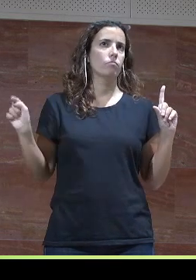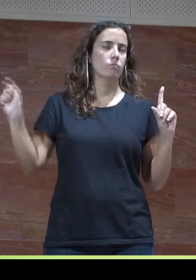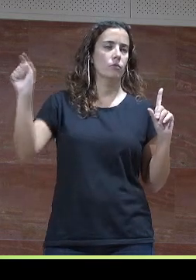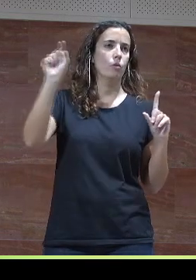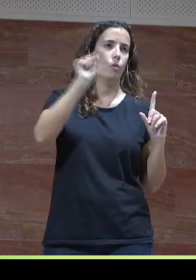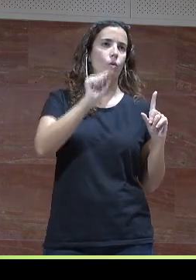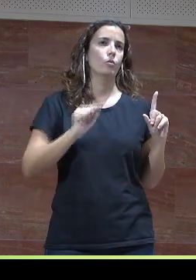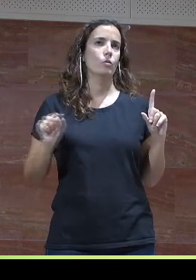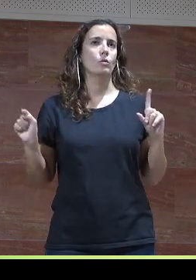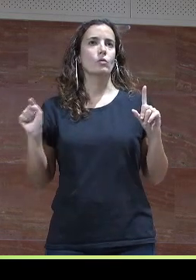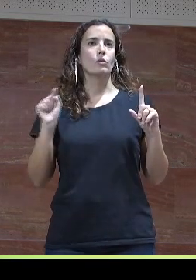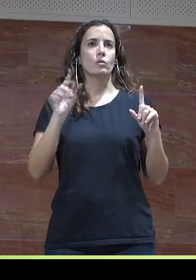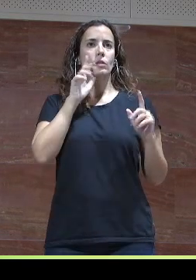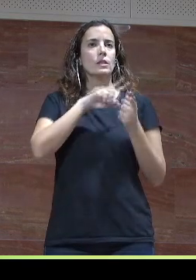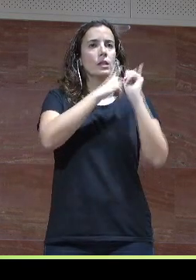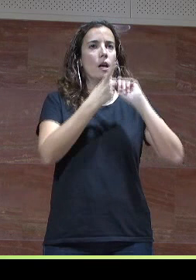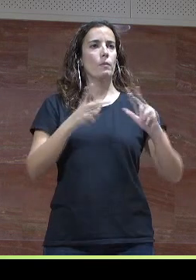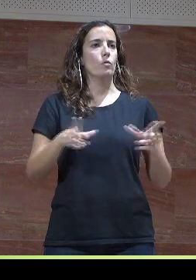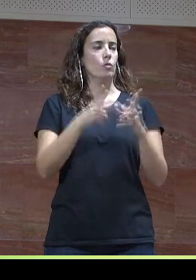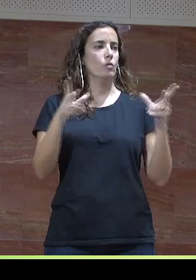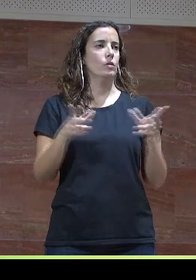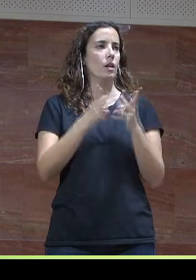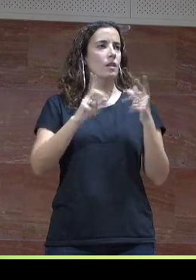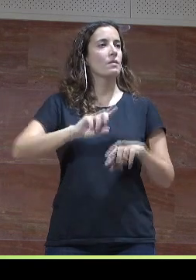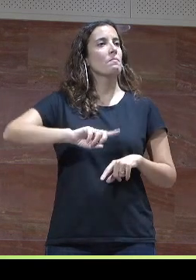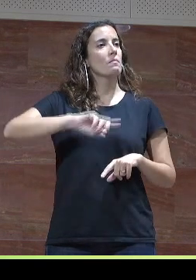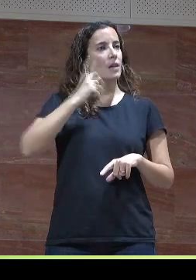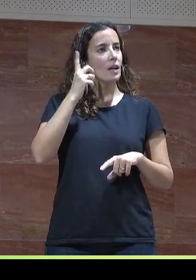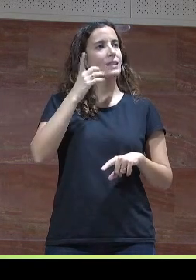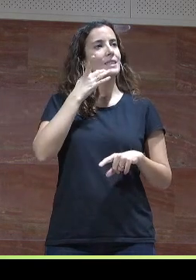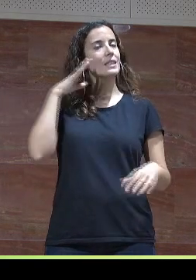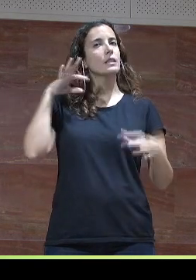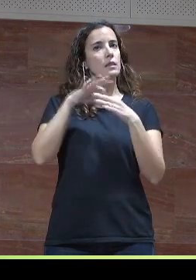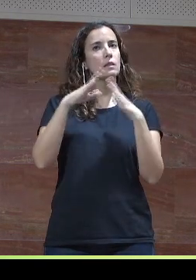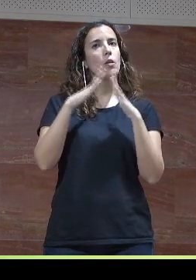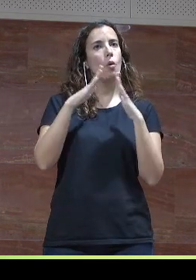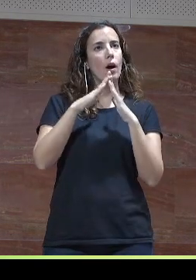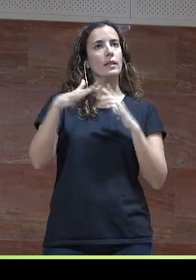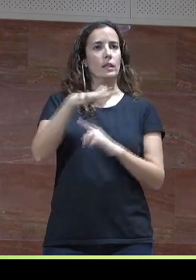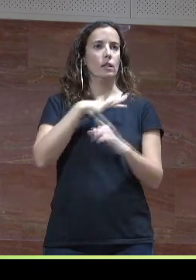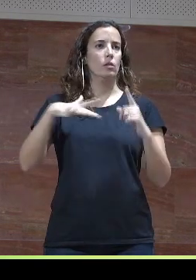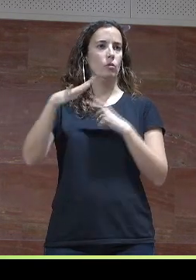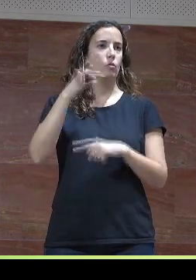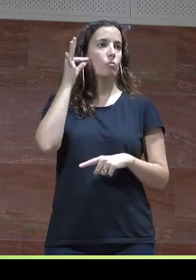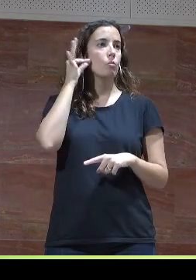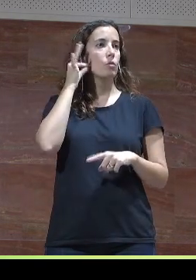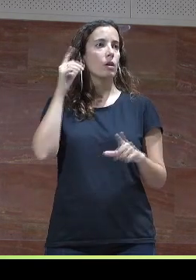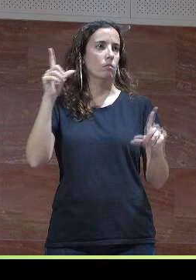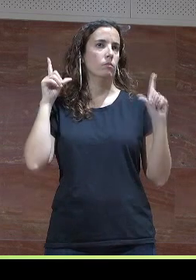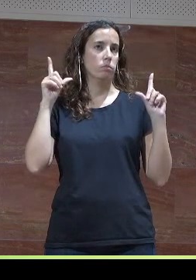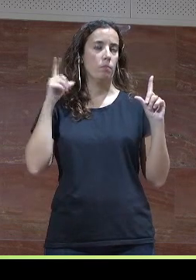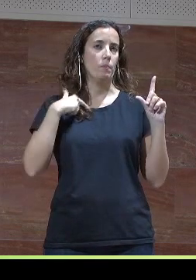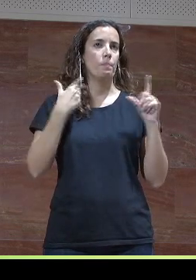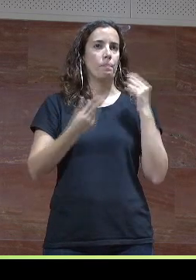países, de los cambios sociales, sobre todo los que tienen que ver con el hogar y con el entorno, ¿eh? Entonces yo creo que